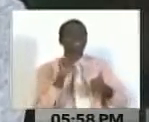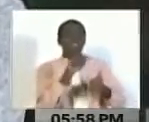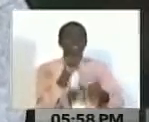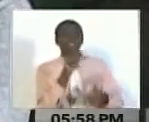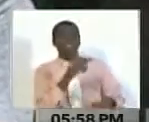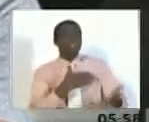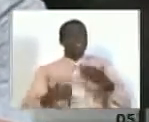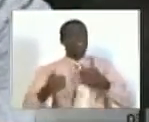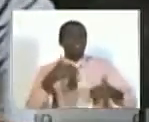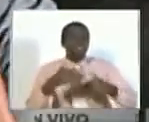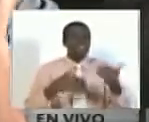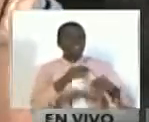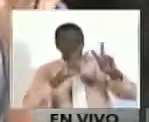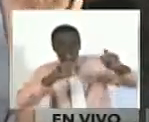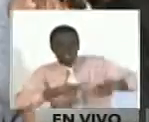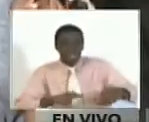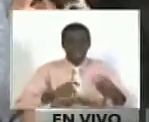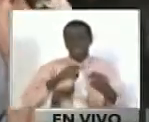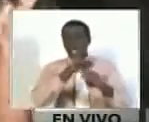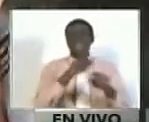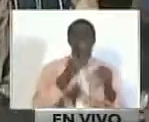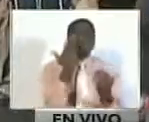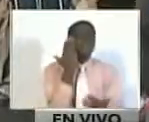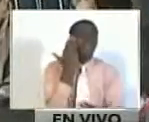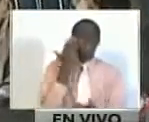y eso quiere decir que te están revisando el Facebook.